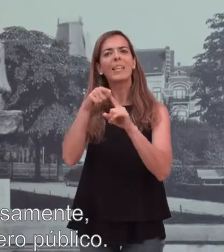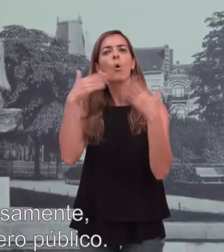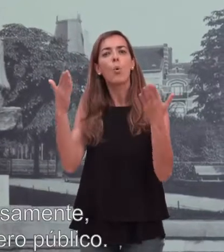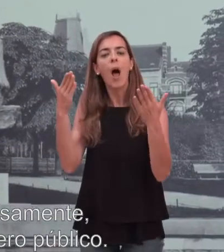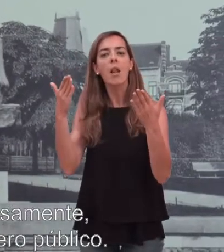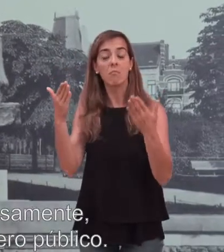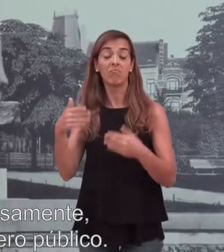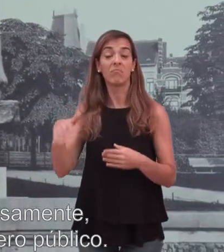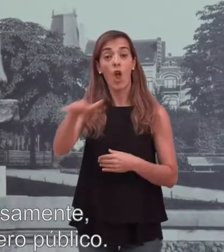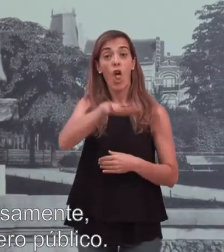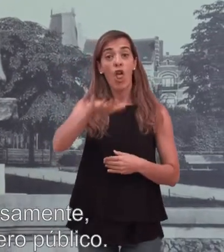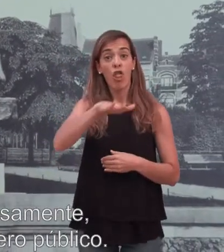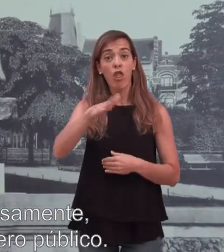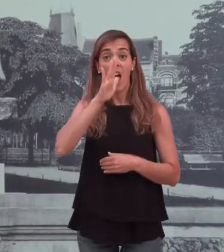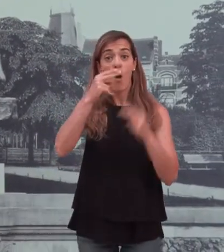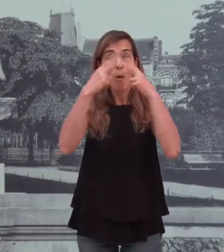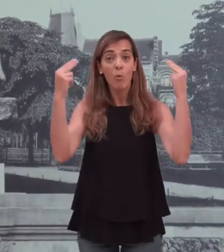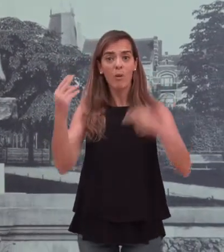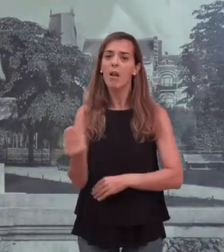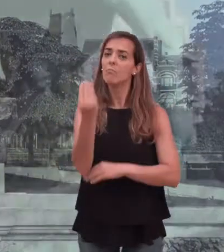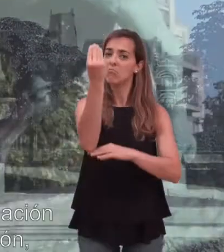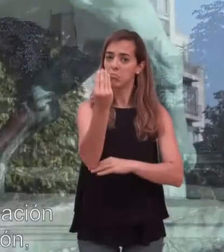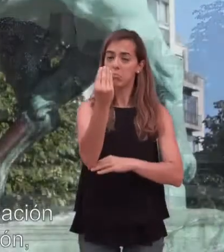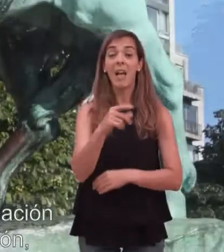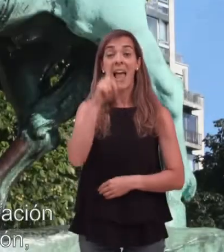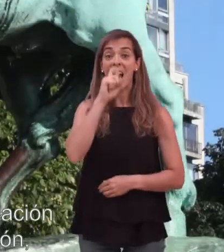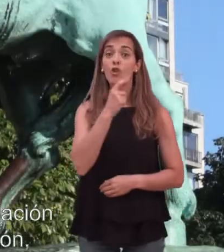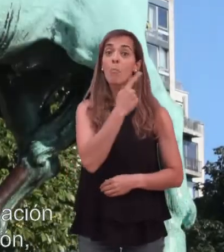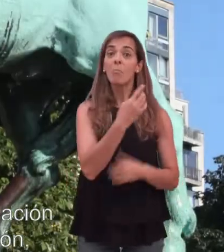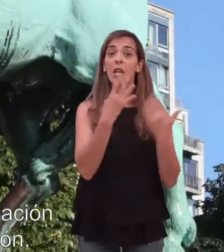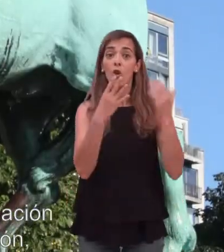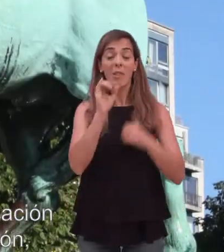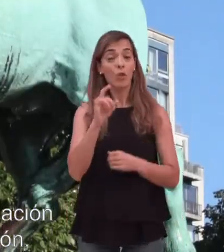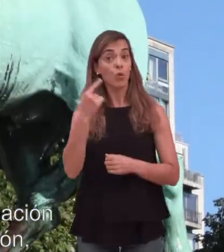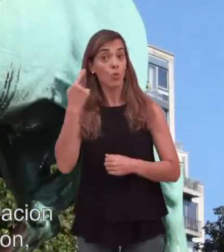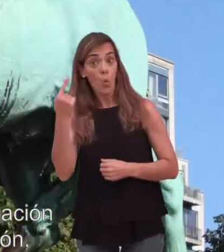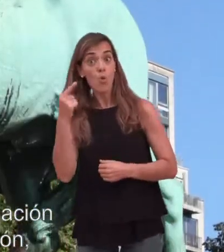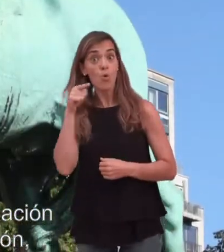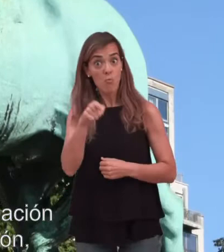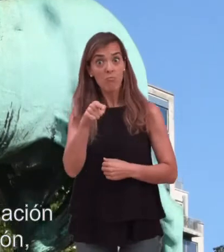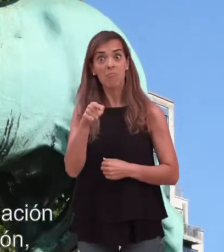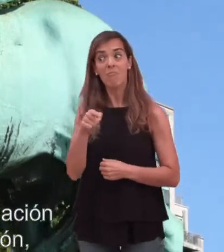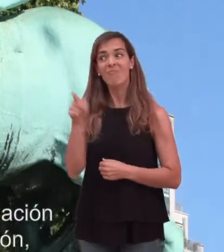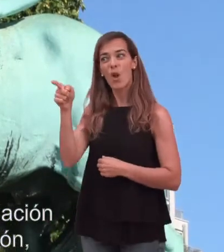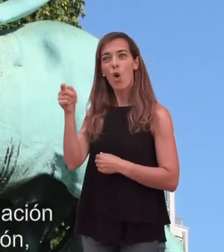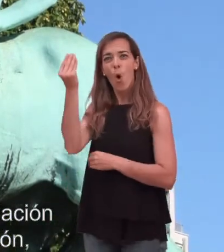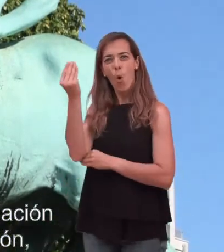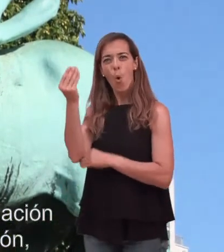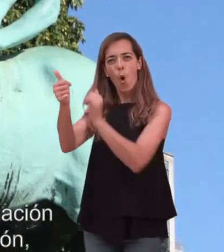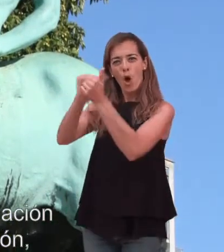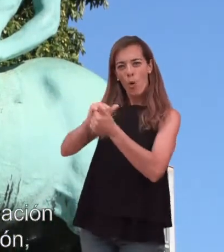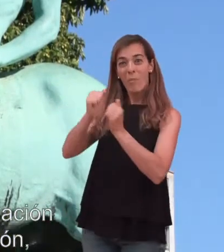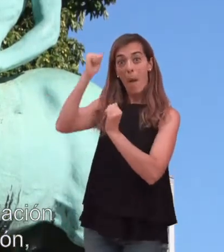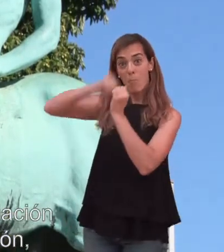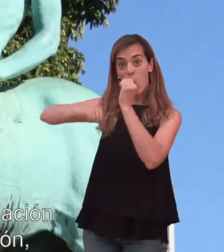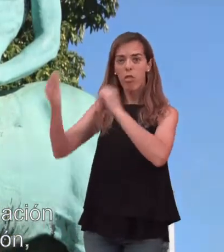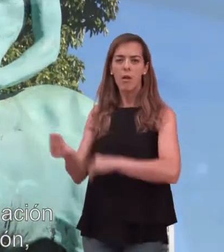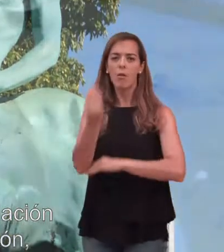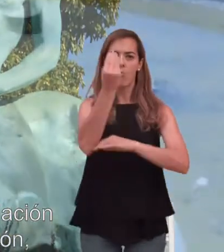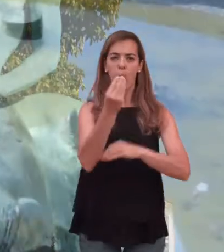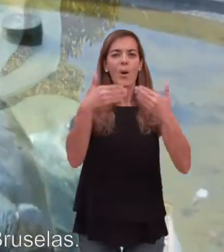un aguadero público. En 1901 se inauguró una ampliación en bronce de esta